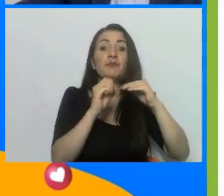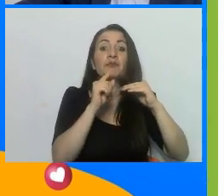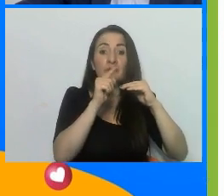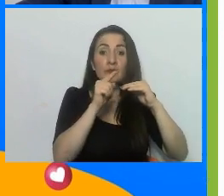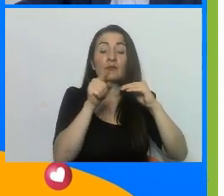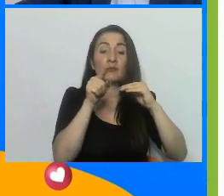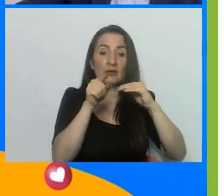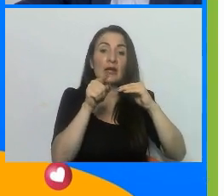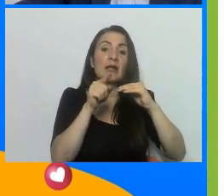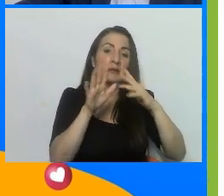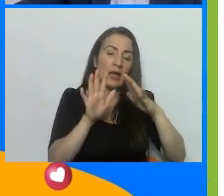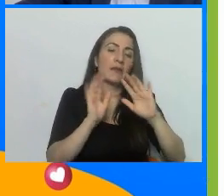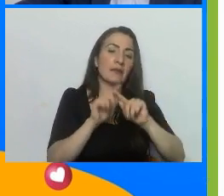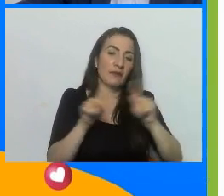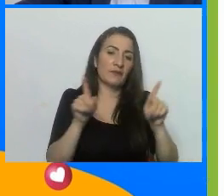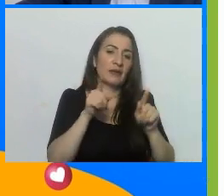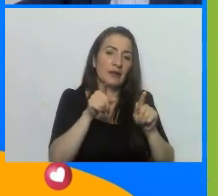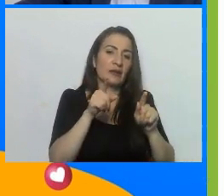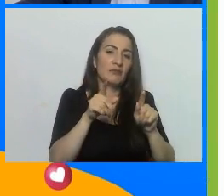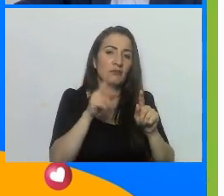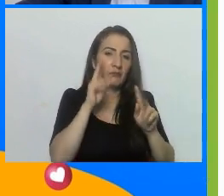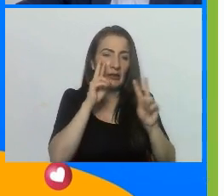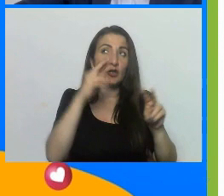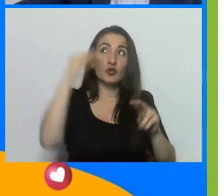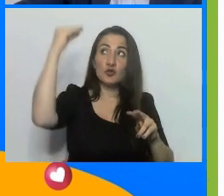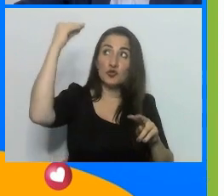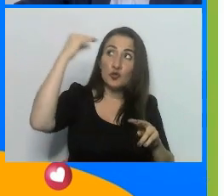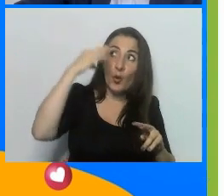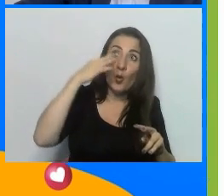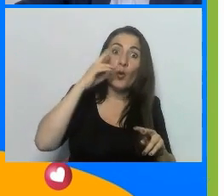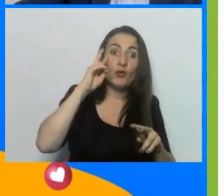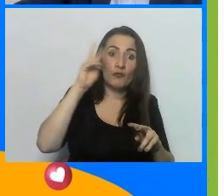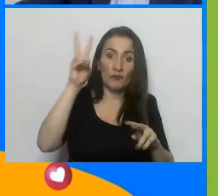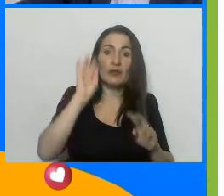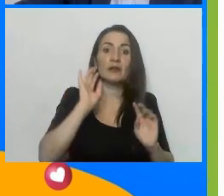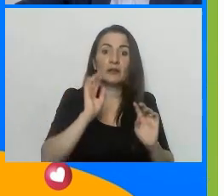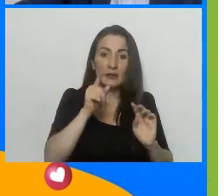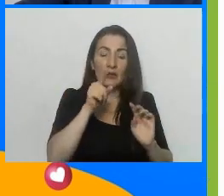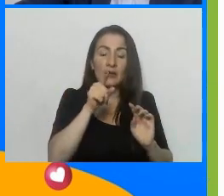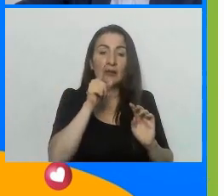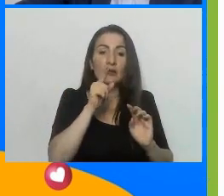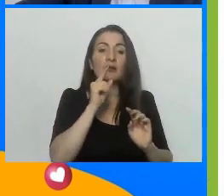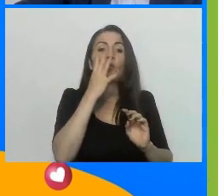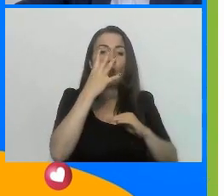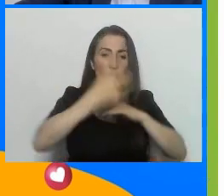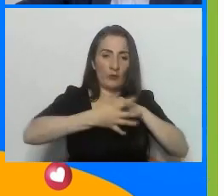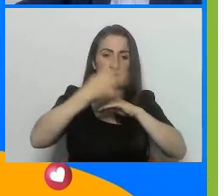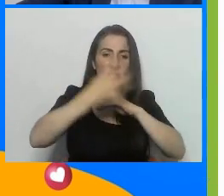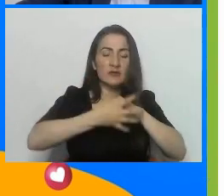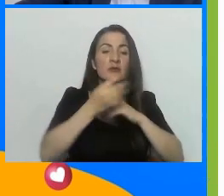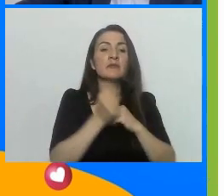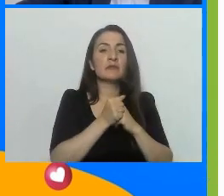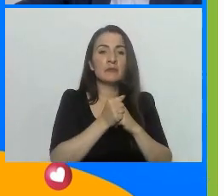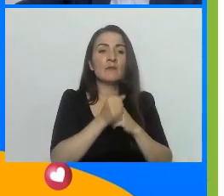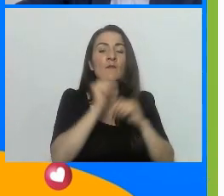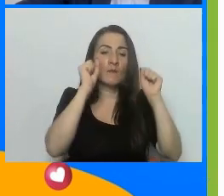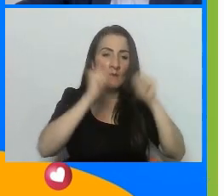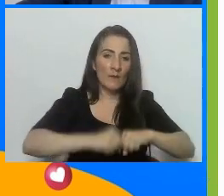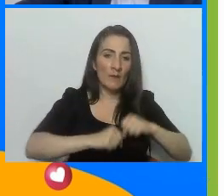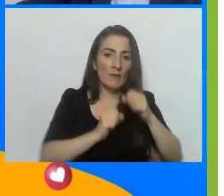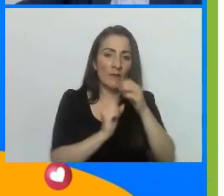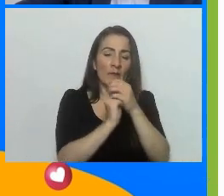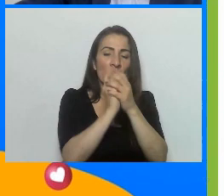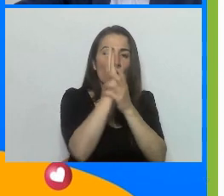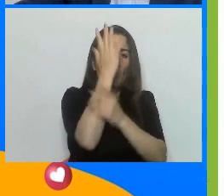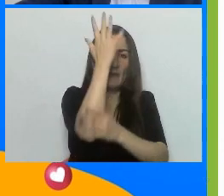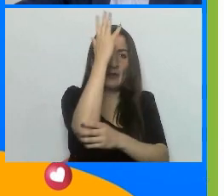La temperatura cambia, ya por lo menos vemos el sol más seguido, entonces por eso aquí hay 4 estaciones. Entonces por eso hay posibilidad de que crezcan los